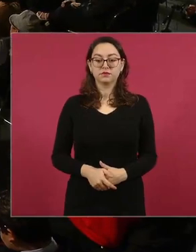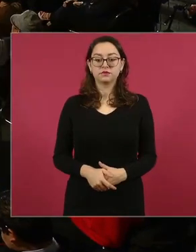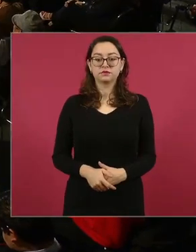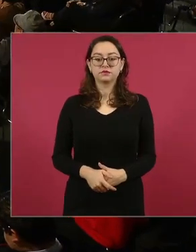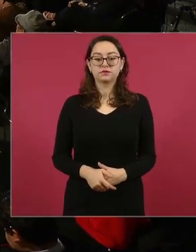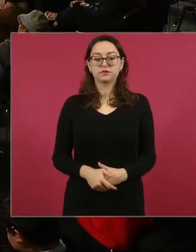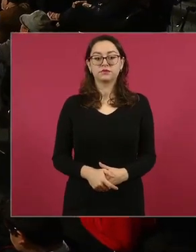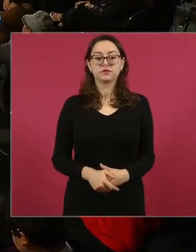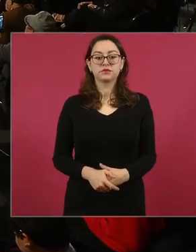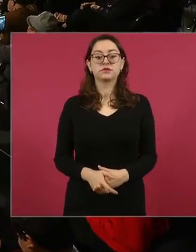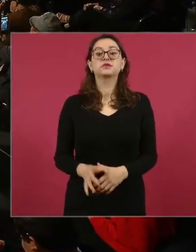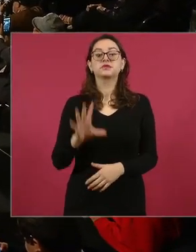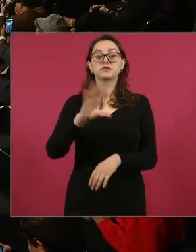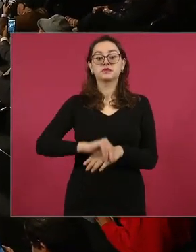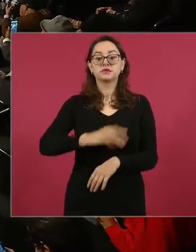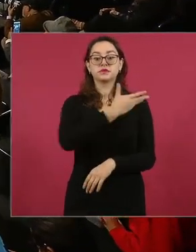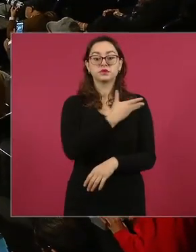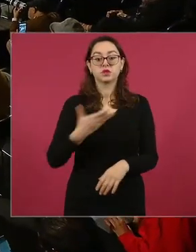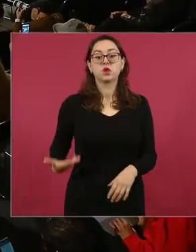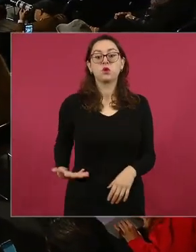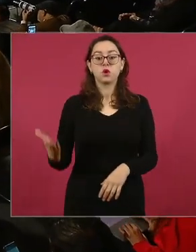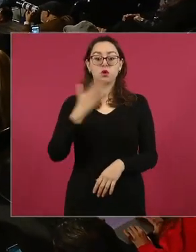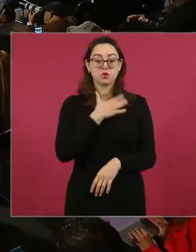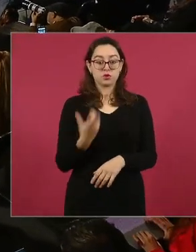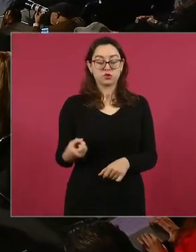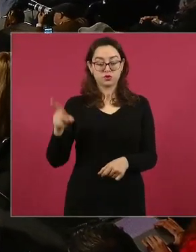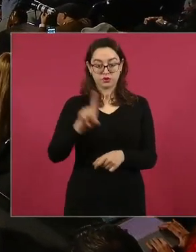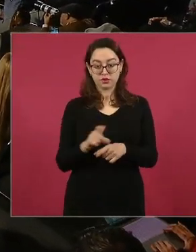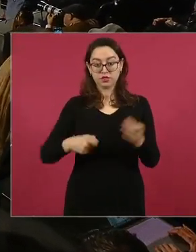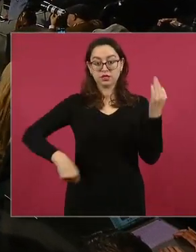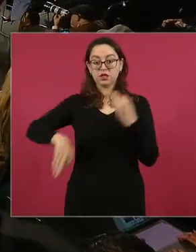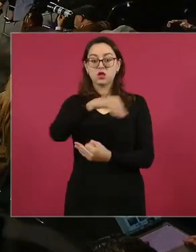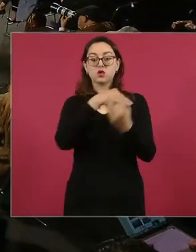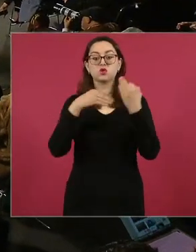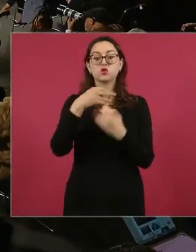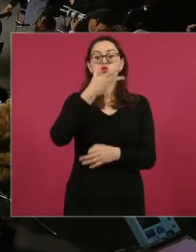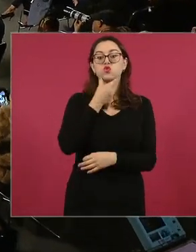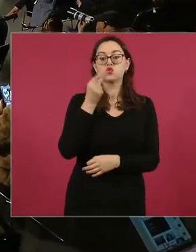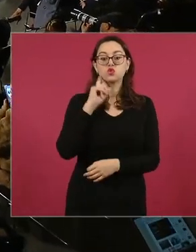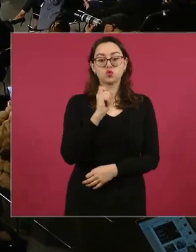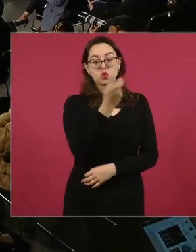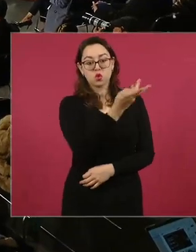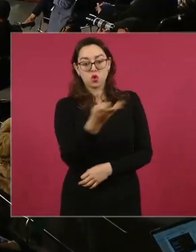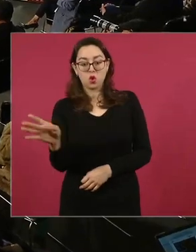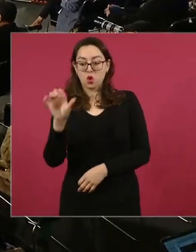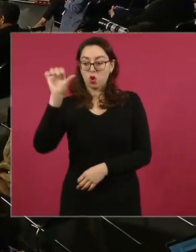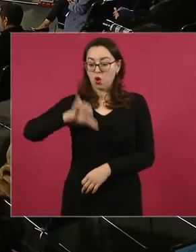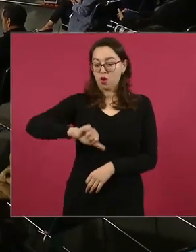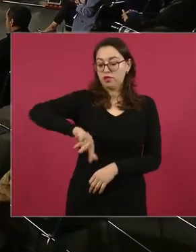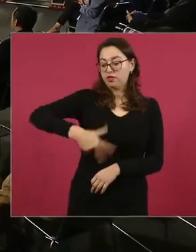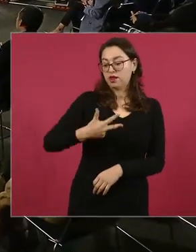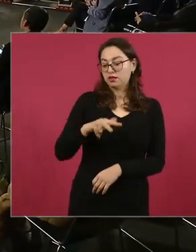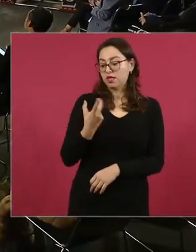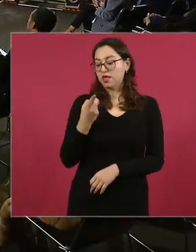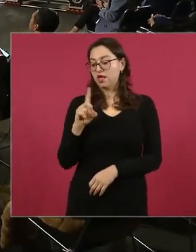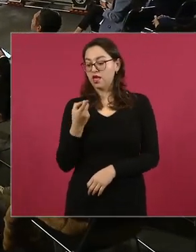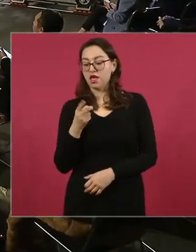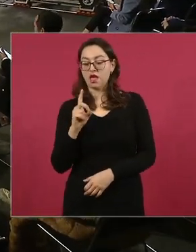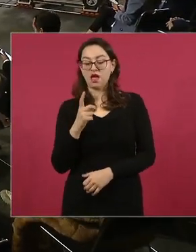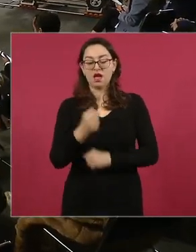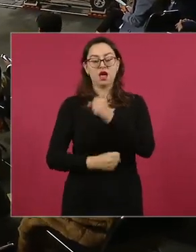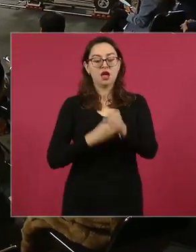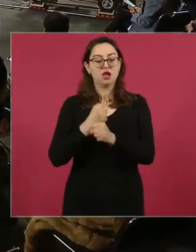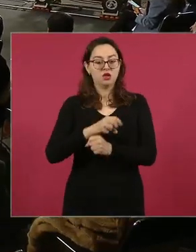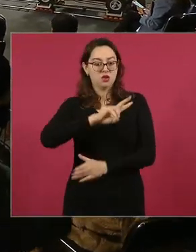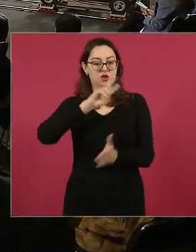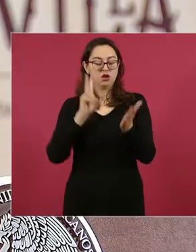Permiso, señor presidente. Buenos días a todas, a todos. Hoy es 13 de diciembre del año 2023. Esta es la